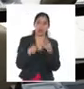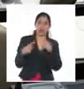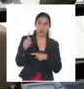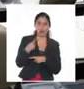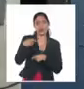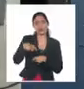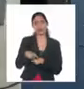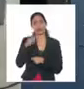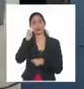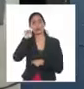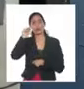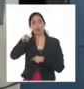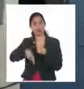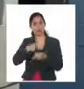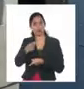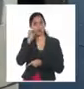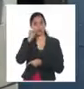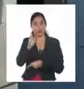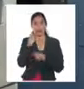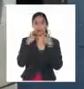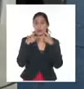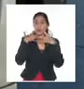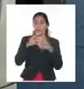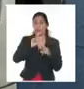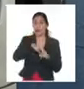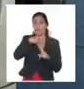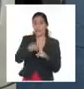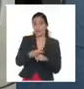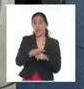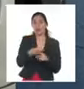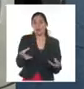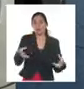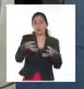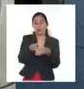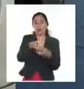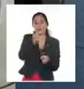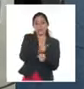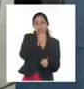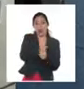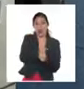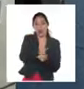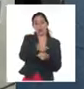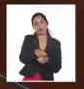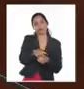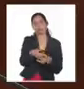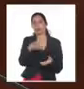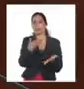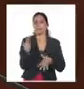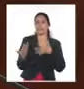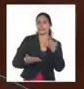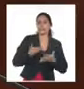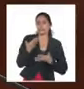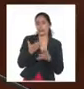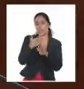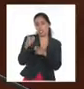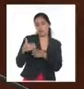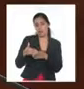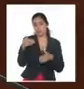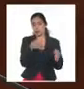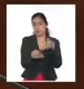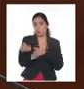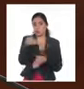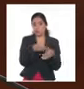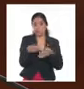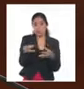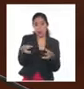se conoció que, entre otras acciones, fue constituido un grupo de trabajo temporal en el que participan diversos organismos e instituciones,